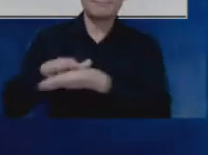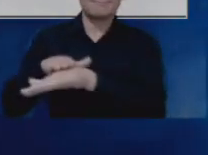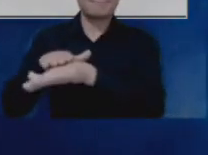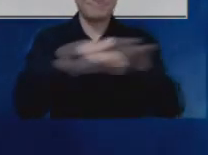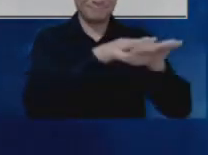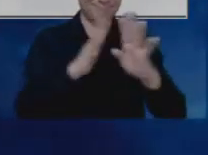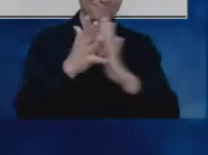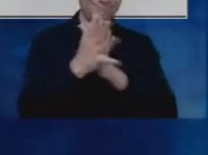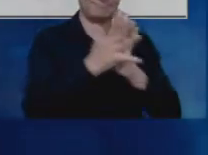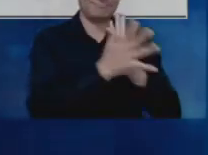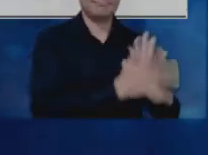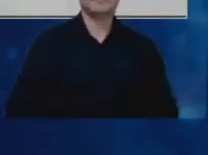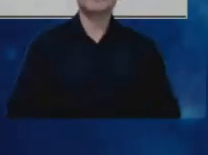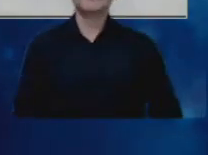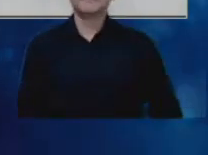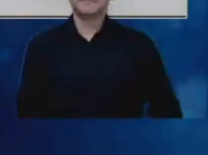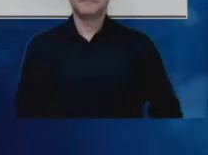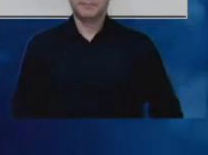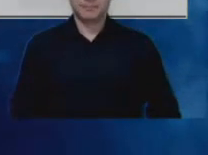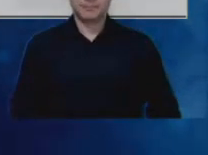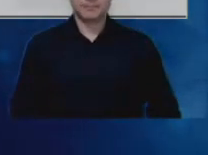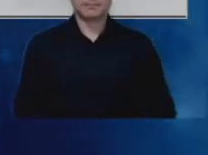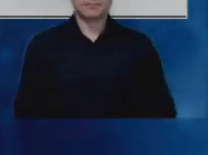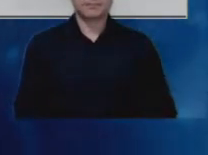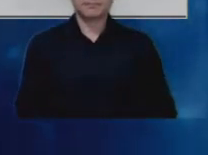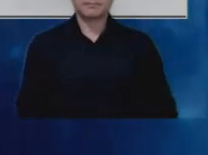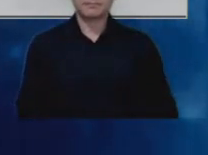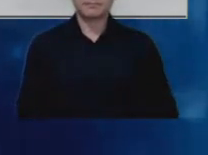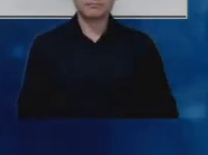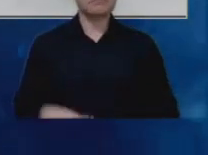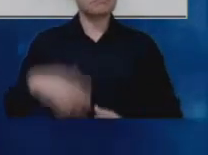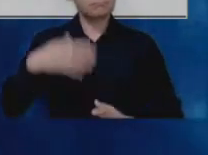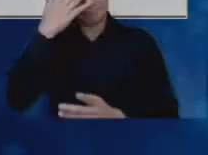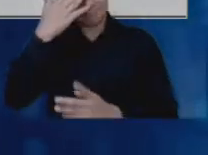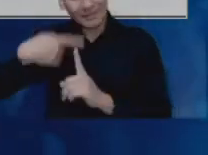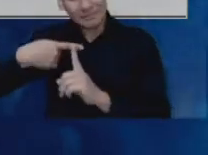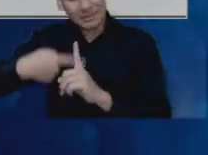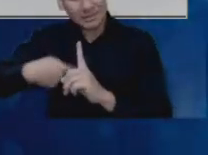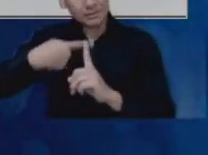Y cada mes incluso